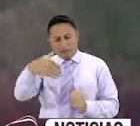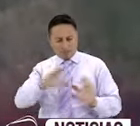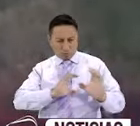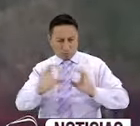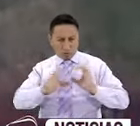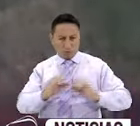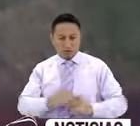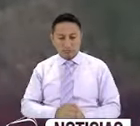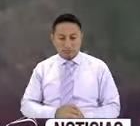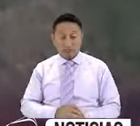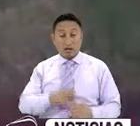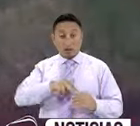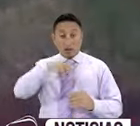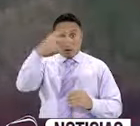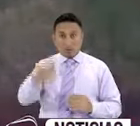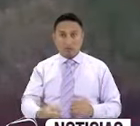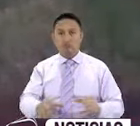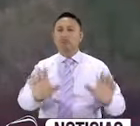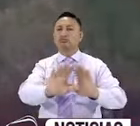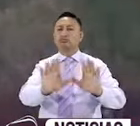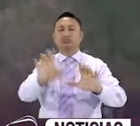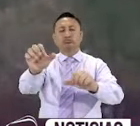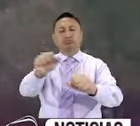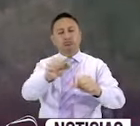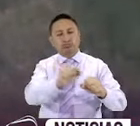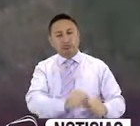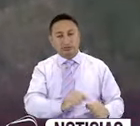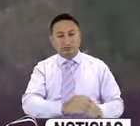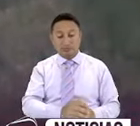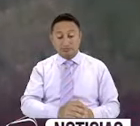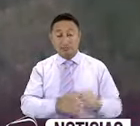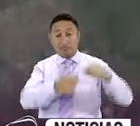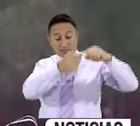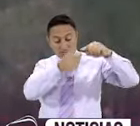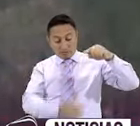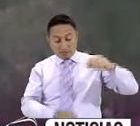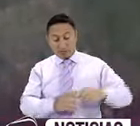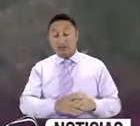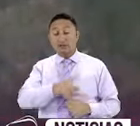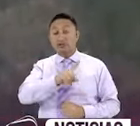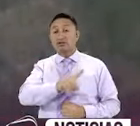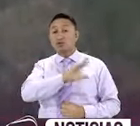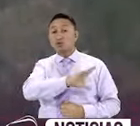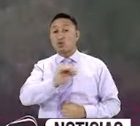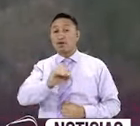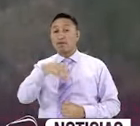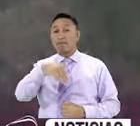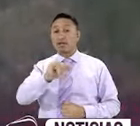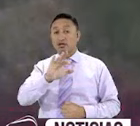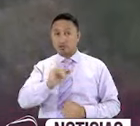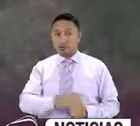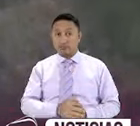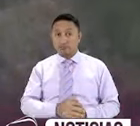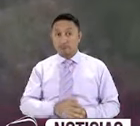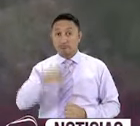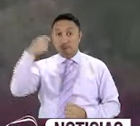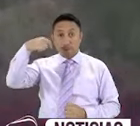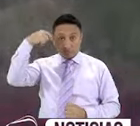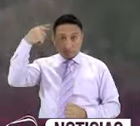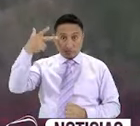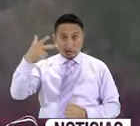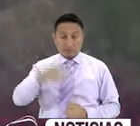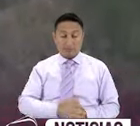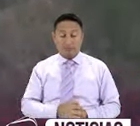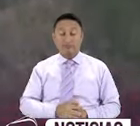que se lance del puente, que tiene una altura de unos 150 metros. Estos videos fueron proporcionados por el sistema